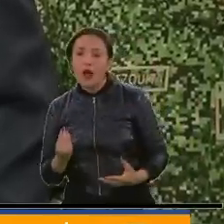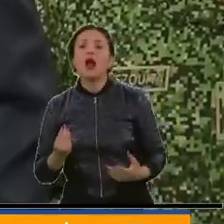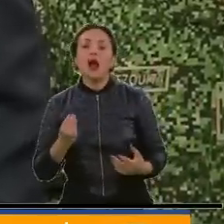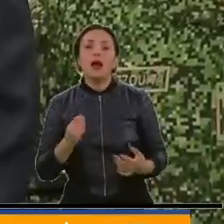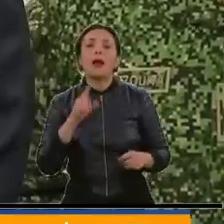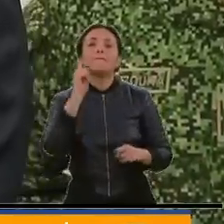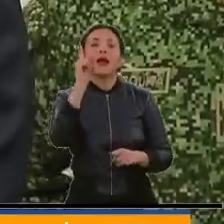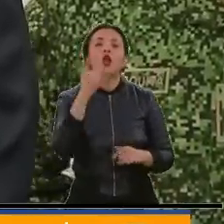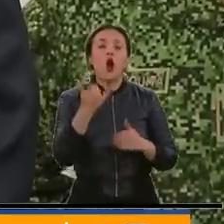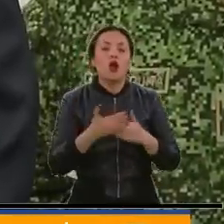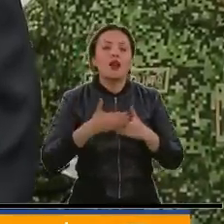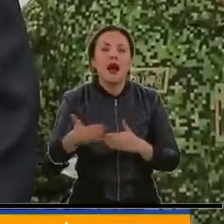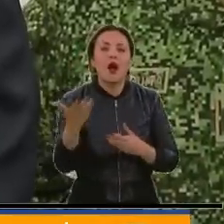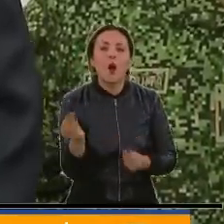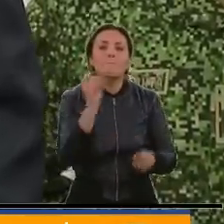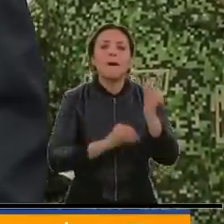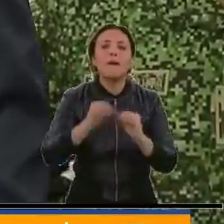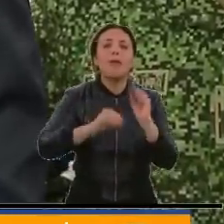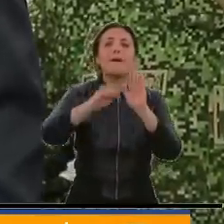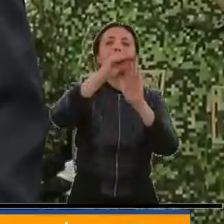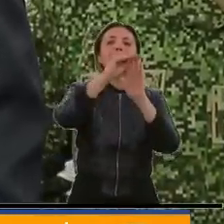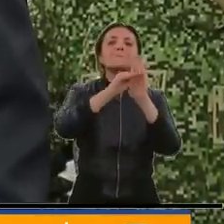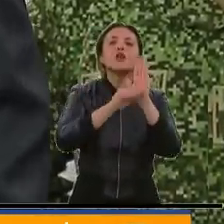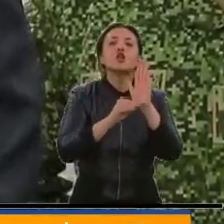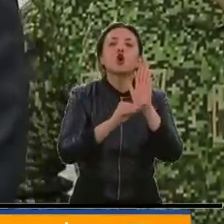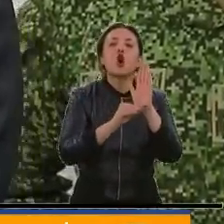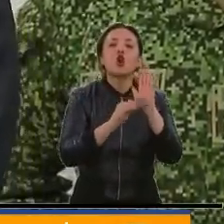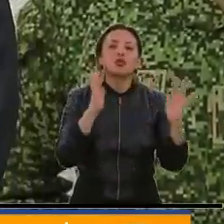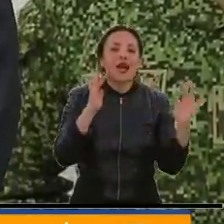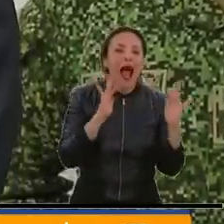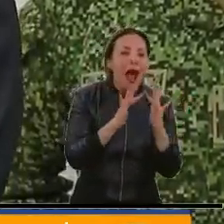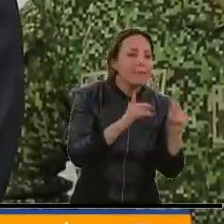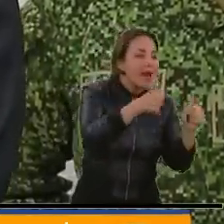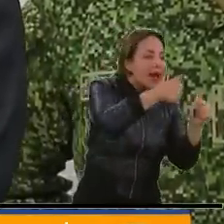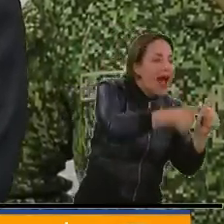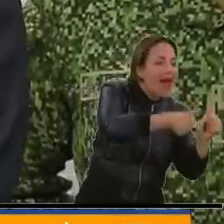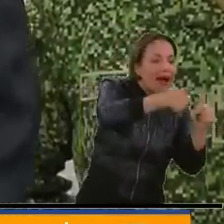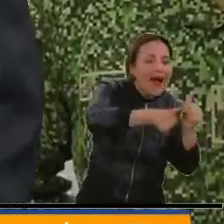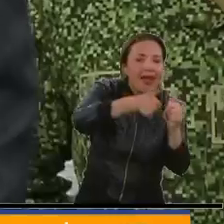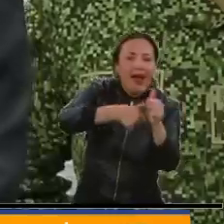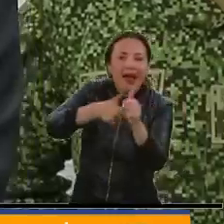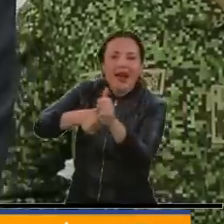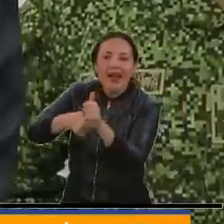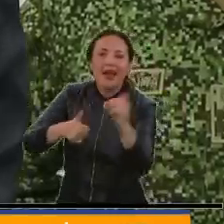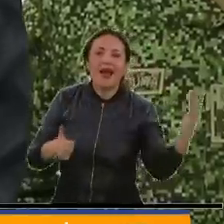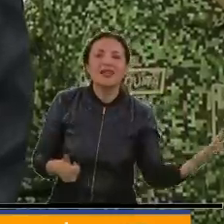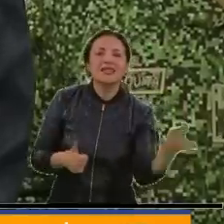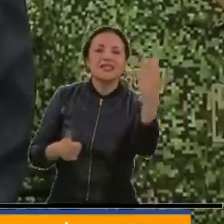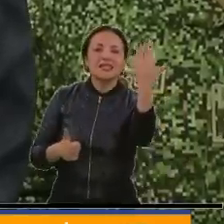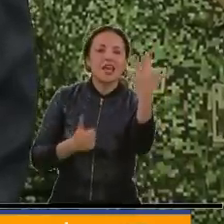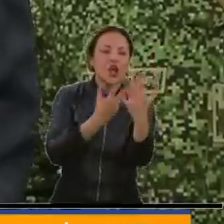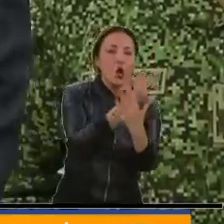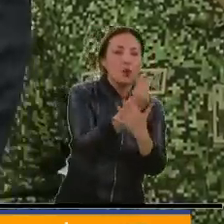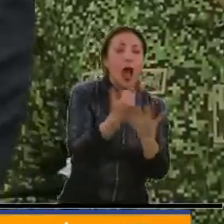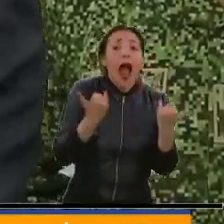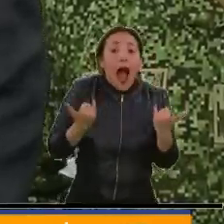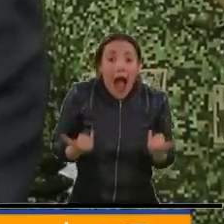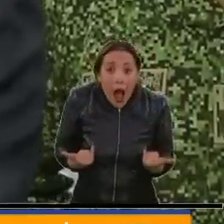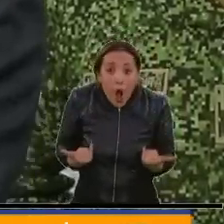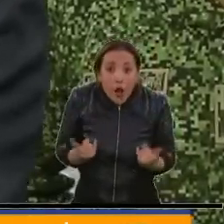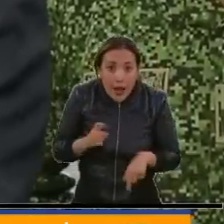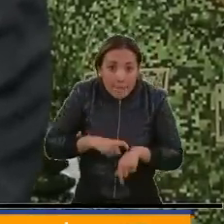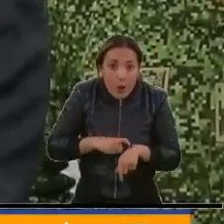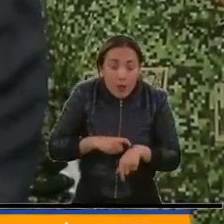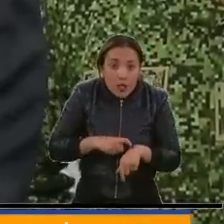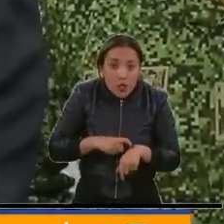la elaboración de los protocolos correspondientes con cada una de las cinco organizaciones. Estamos en ese interregno. Cuatro